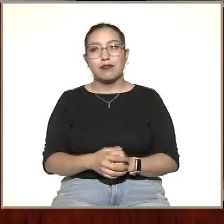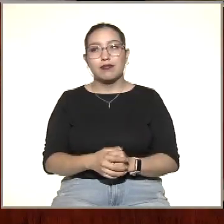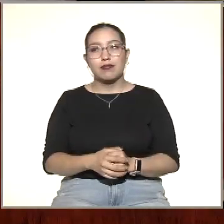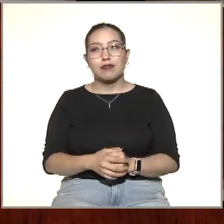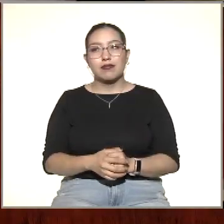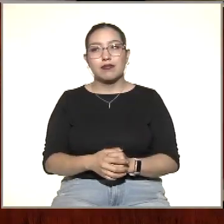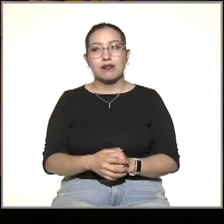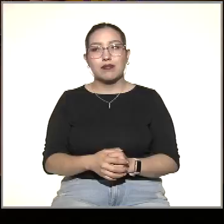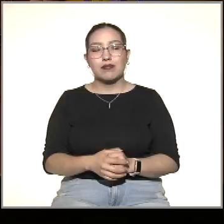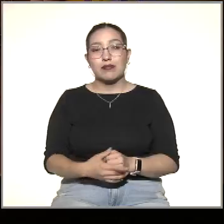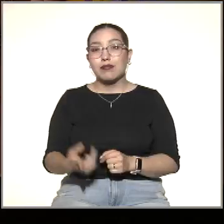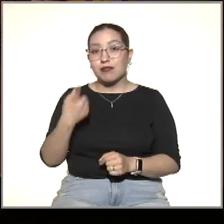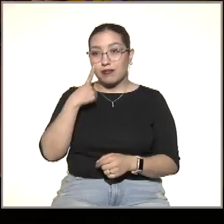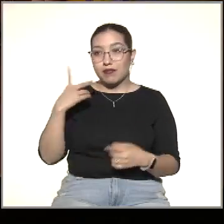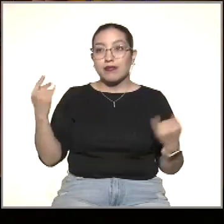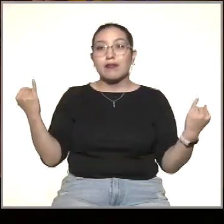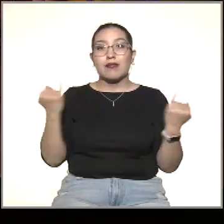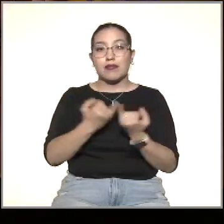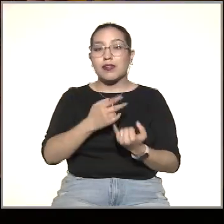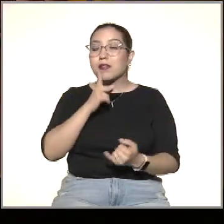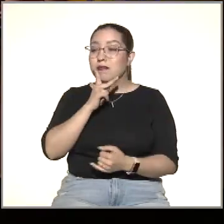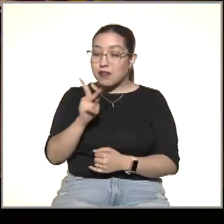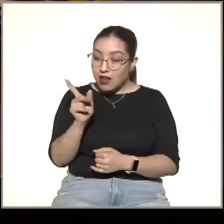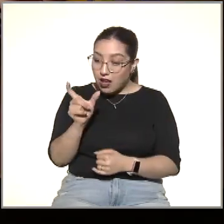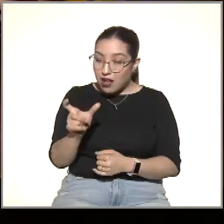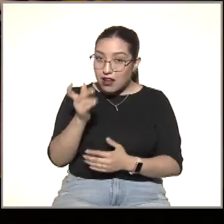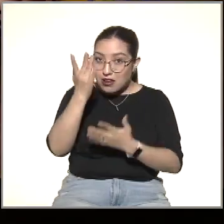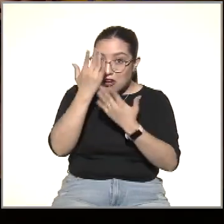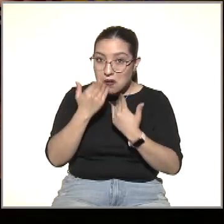la ausencia de palabra tiene algo poderoso, ¿no?